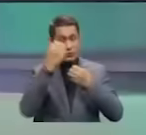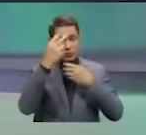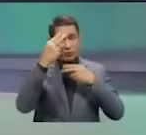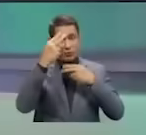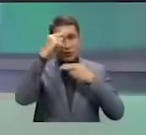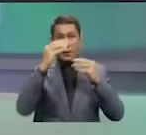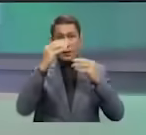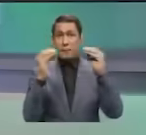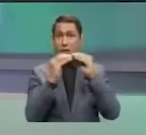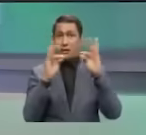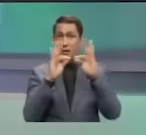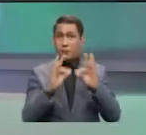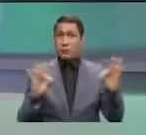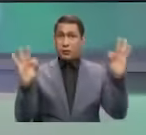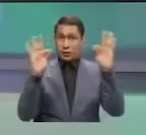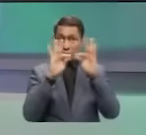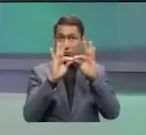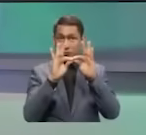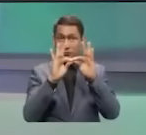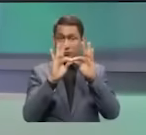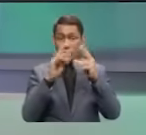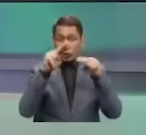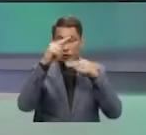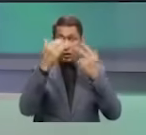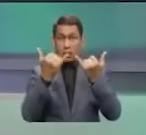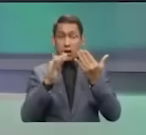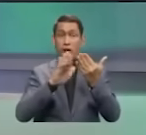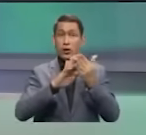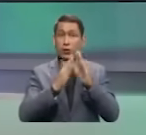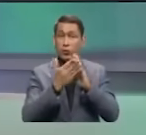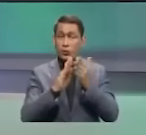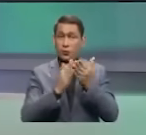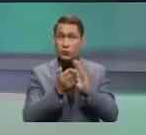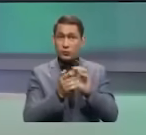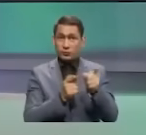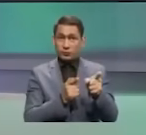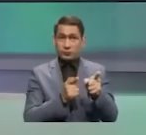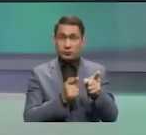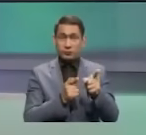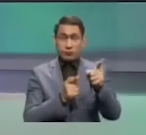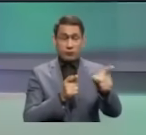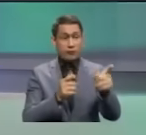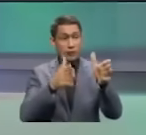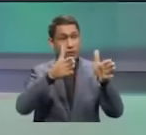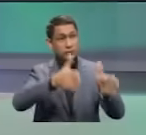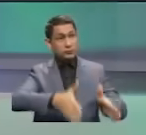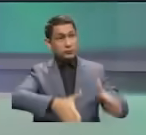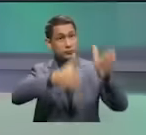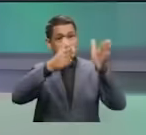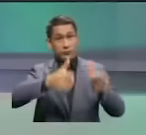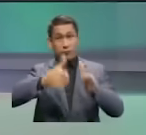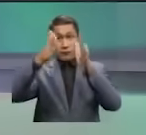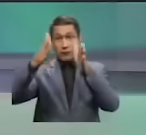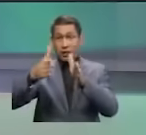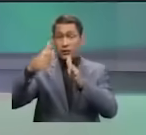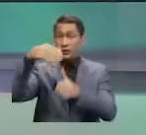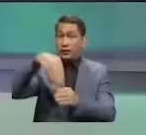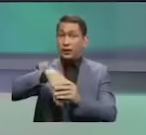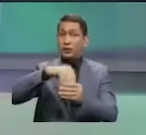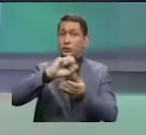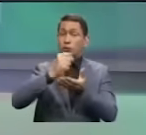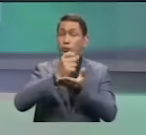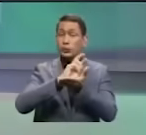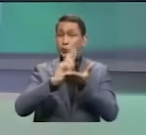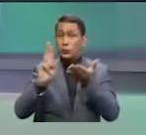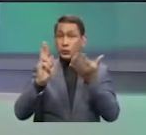que están ocurriendo en este momento en la comunidad, y una de ellas es precisamente lo que pasa en las casas colectivas. La gente tiene temor,